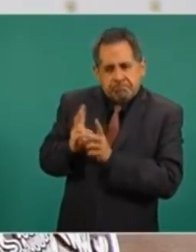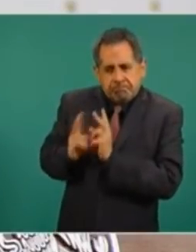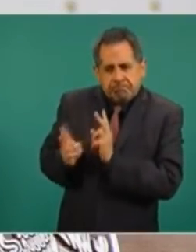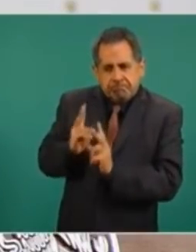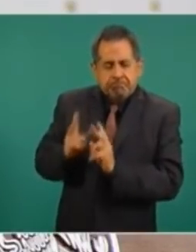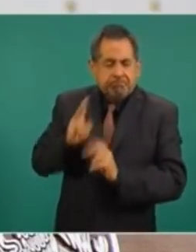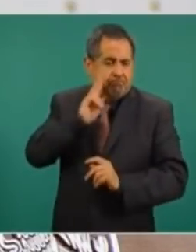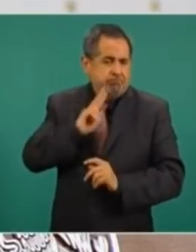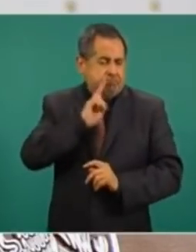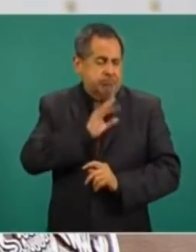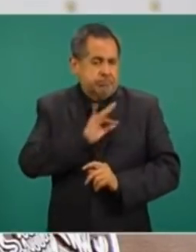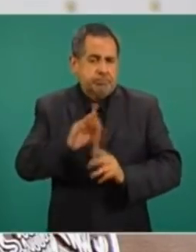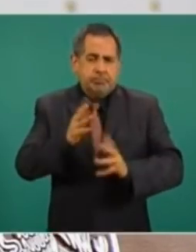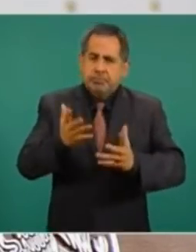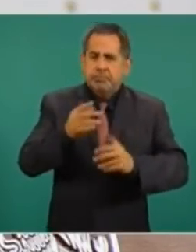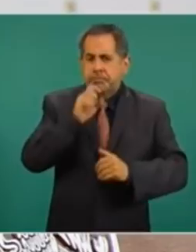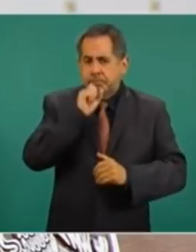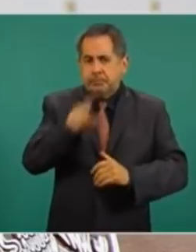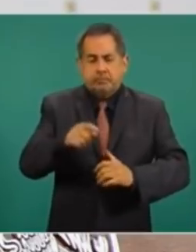y que